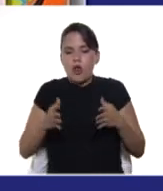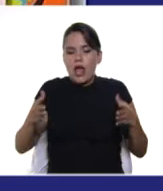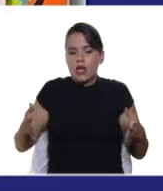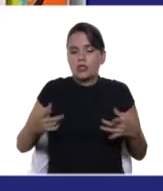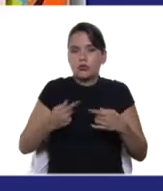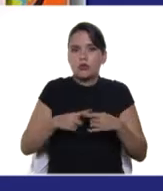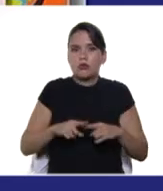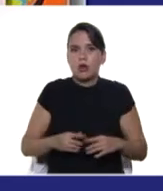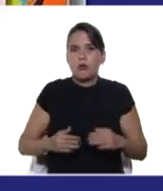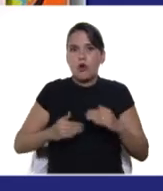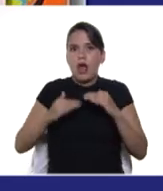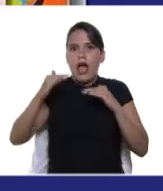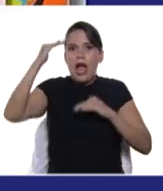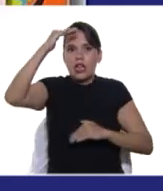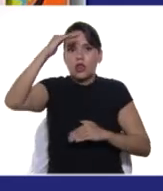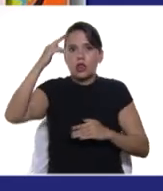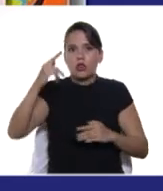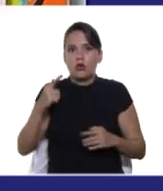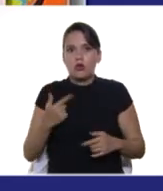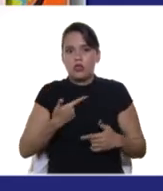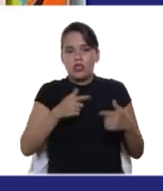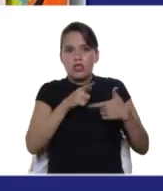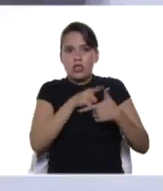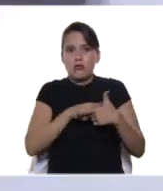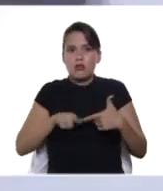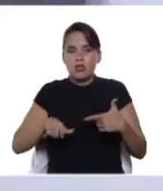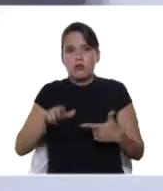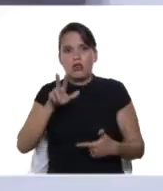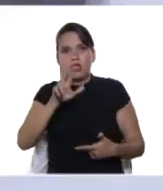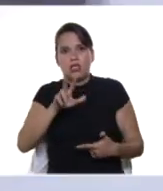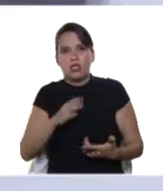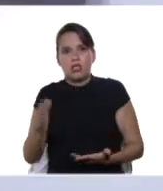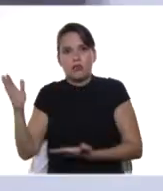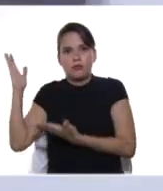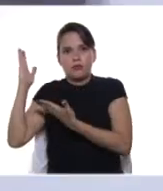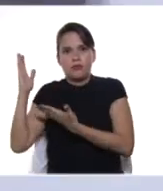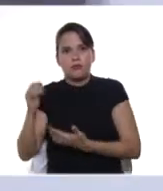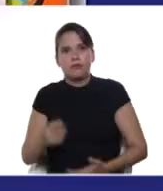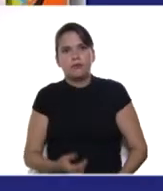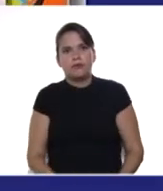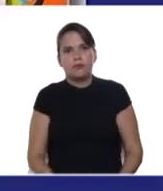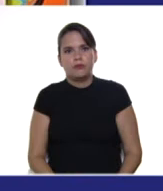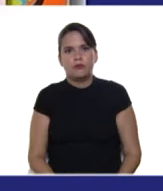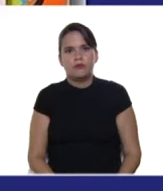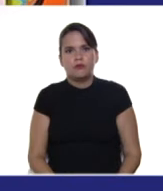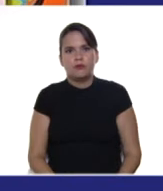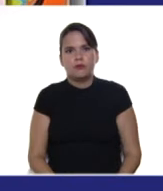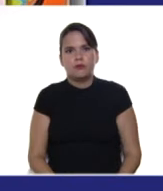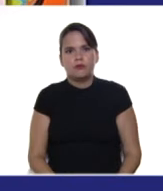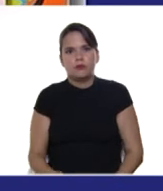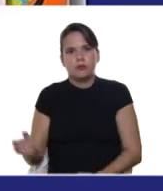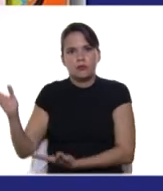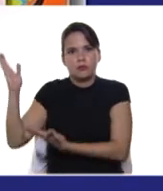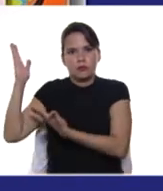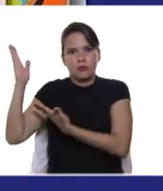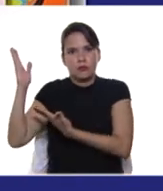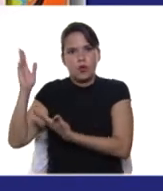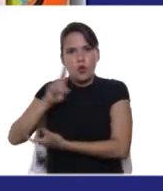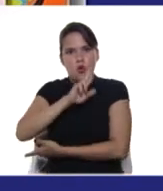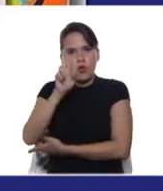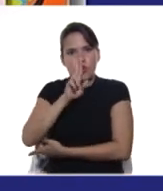el largo mide 3 centímetros, el ancho 2 centímetros y el alto 9 centímetros. Aplicando la